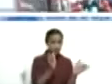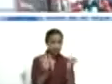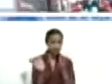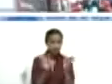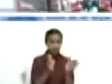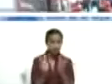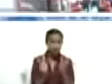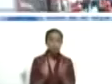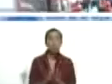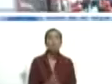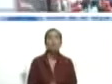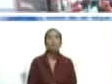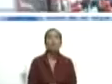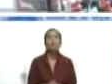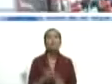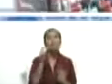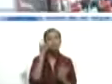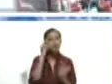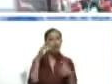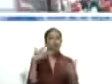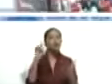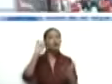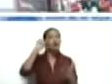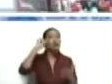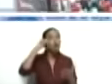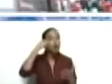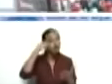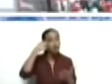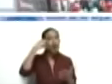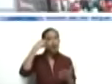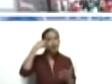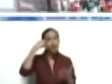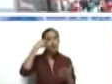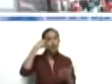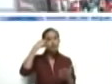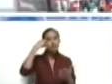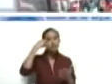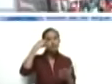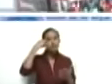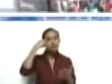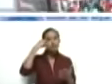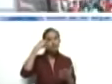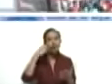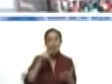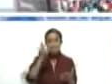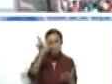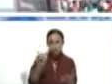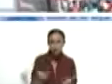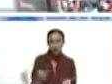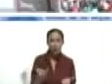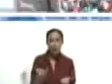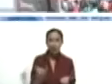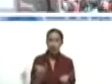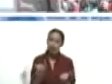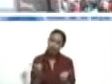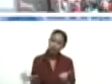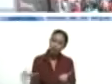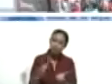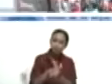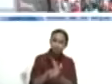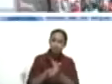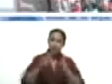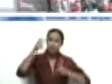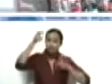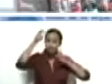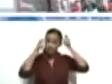día en que recordamos la partida a la vida inmortal de nuestro comandante